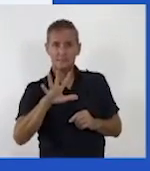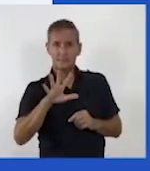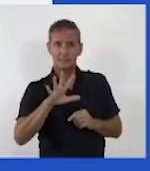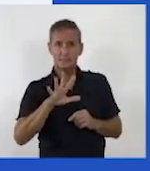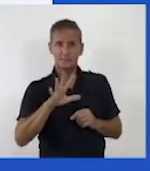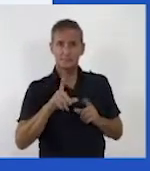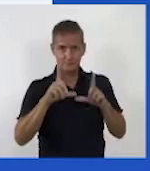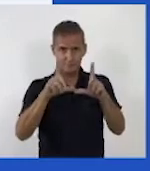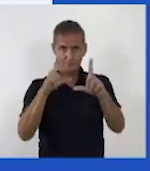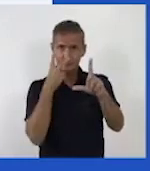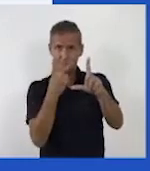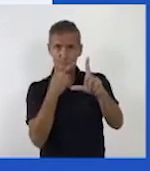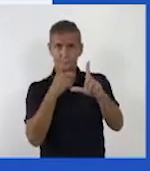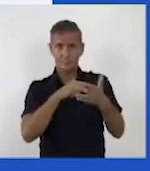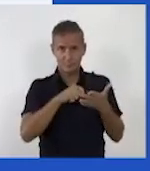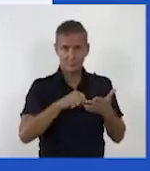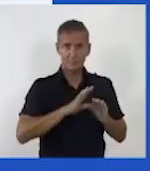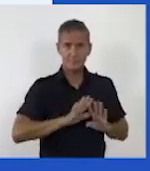lo copiaron